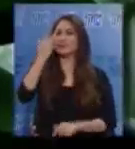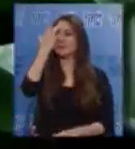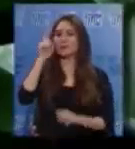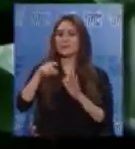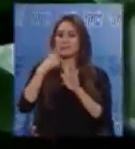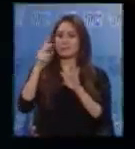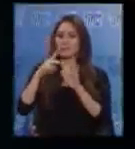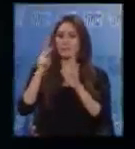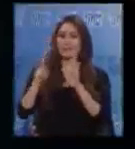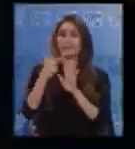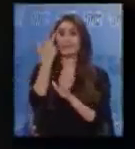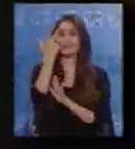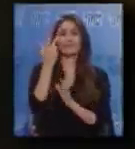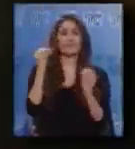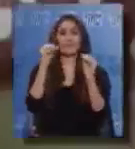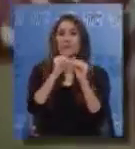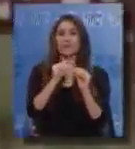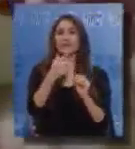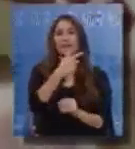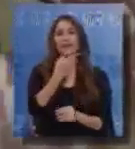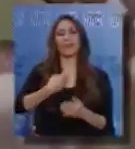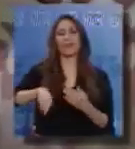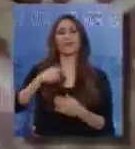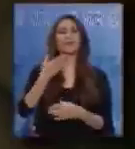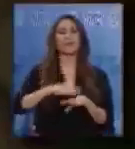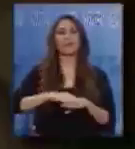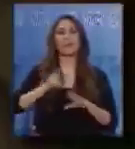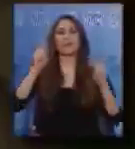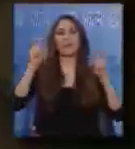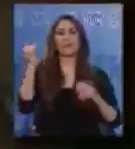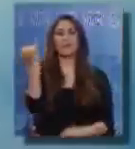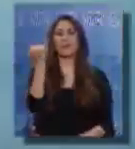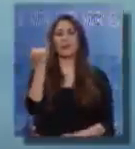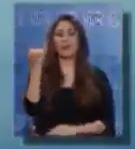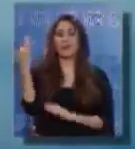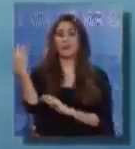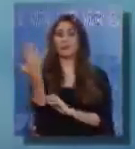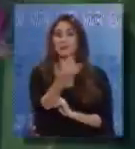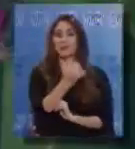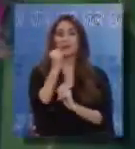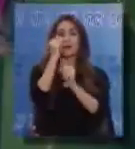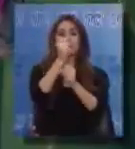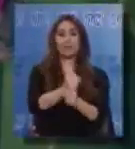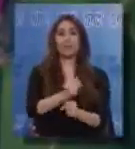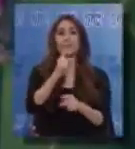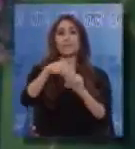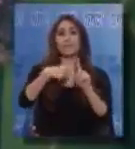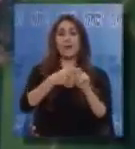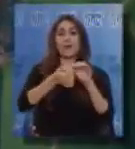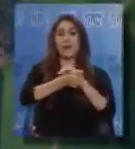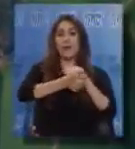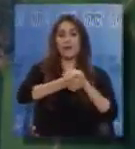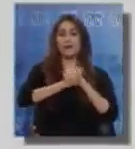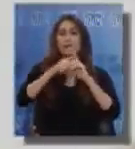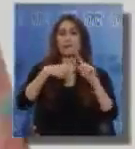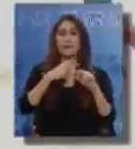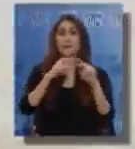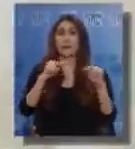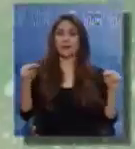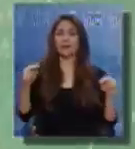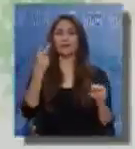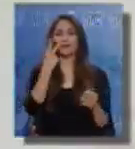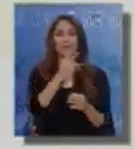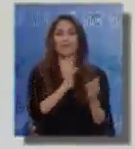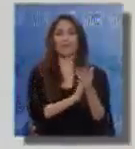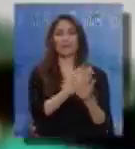tercera ocasión fue designado como destino líder verde en el mundo, pues sus selvas, las islas encantadas y la conservación del medio ambiente le dieron este